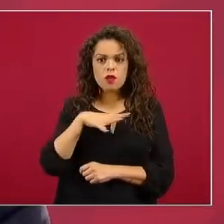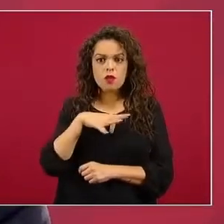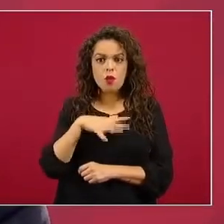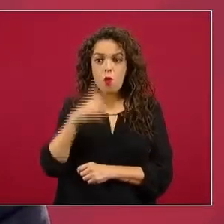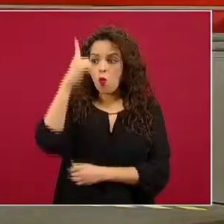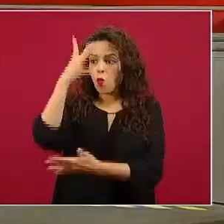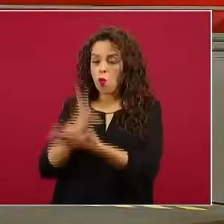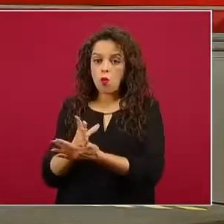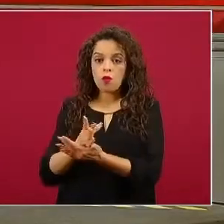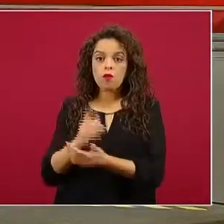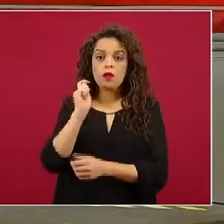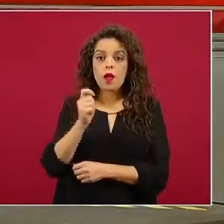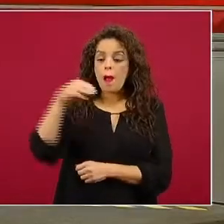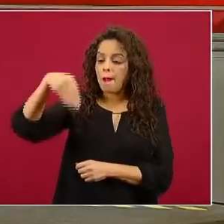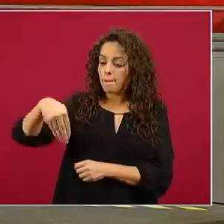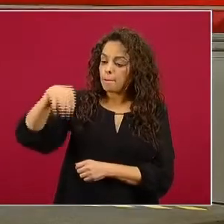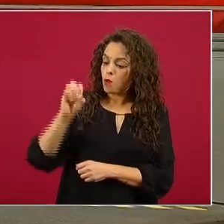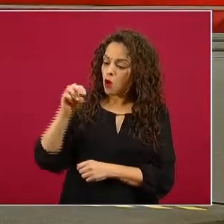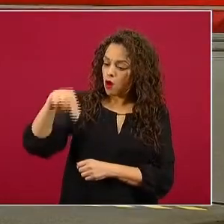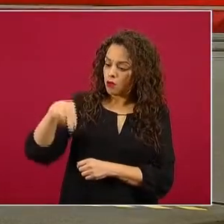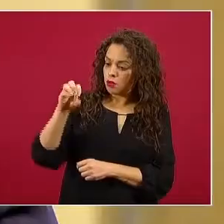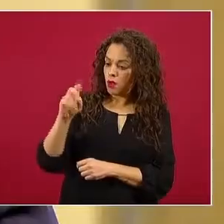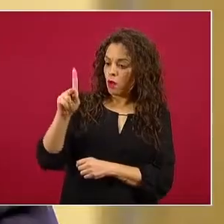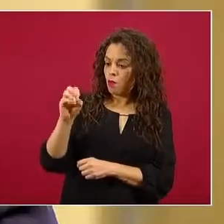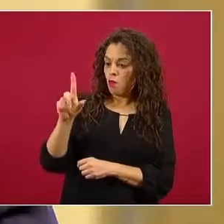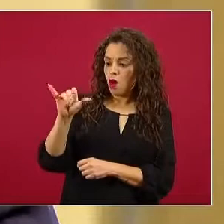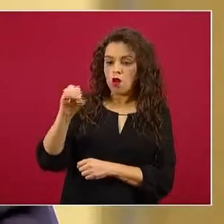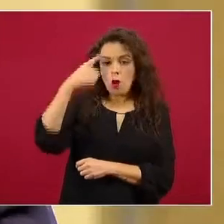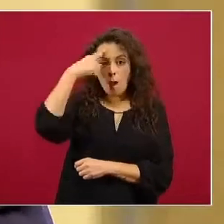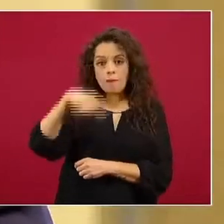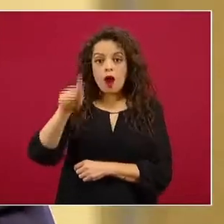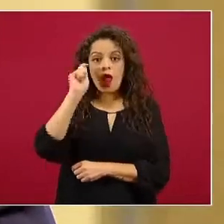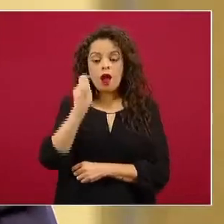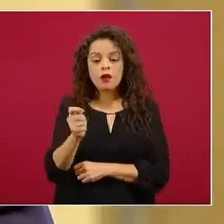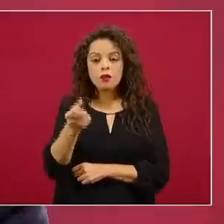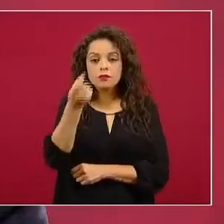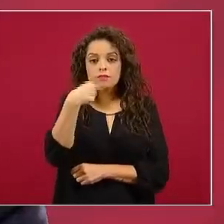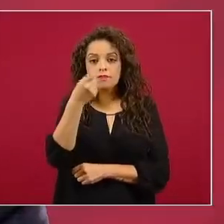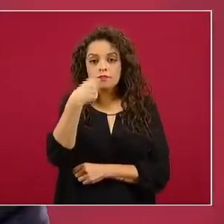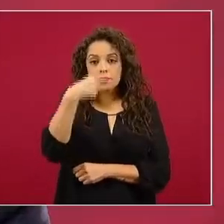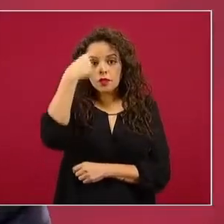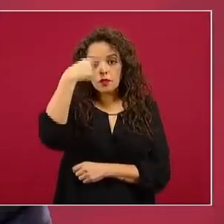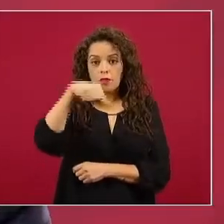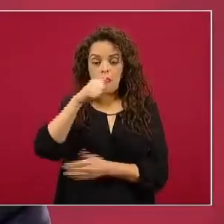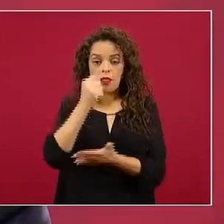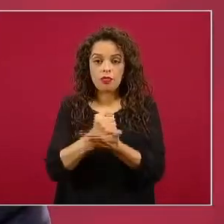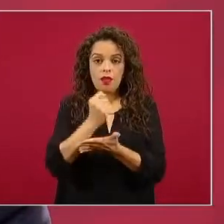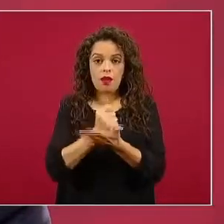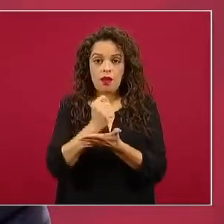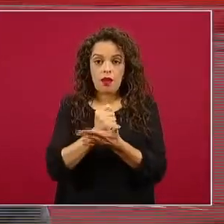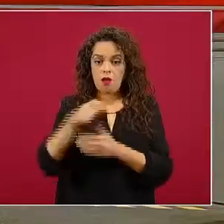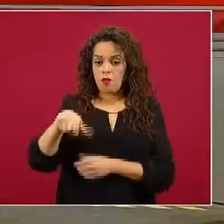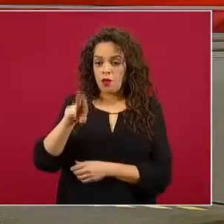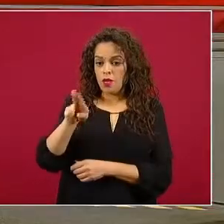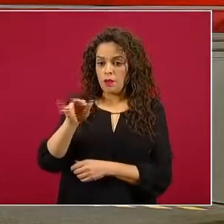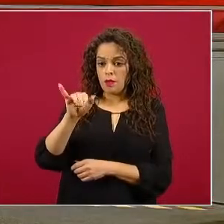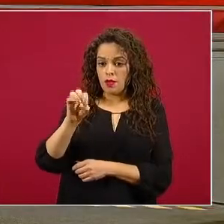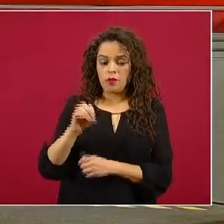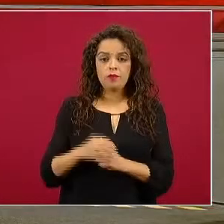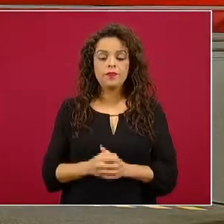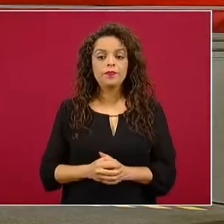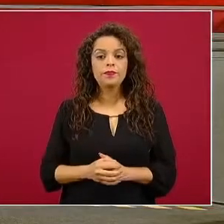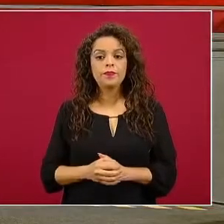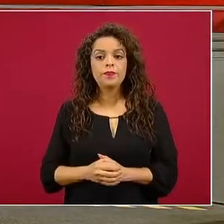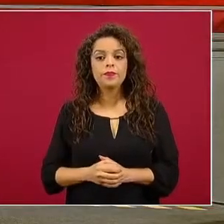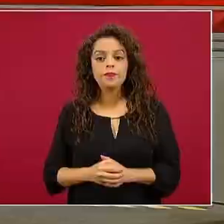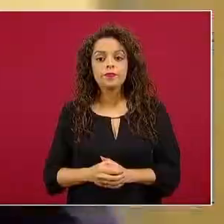monopolio de los productos farmacéuticos de quimioterapia, y en un momento dado